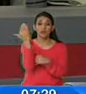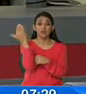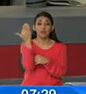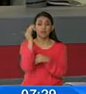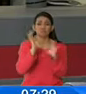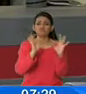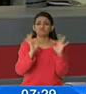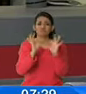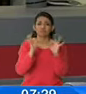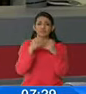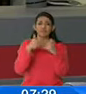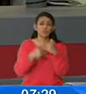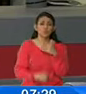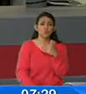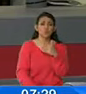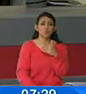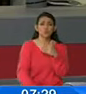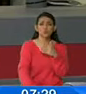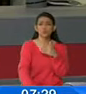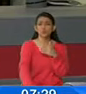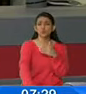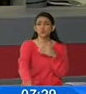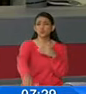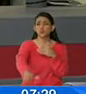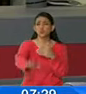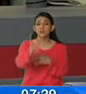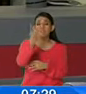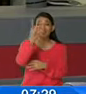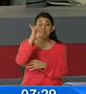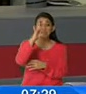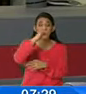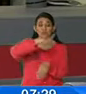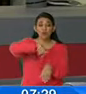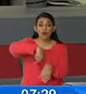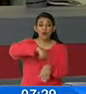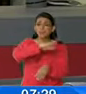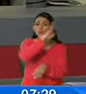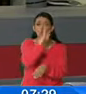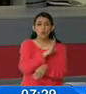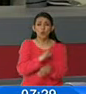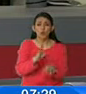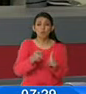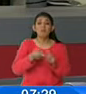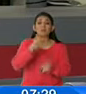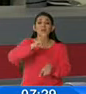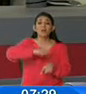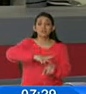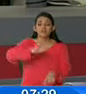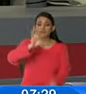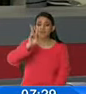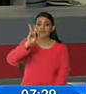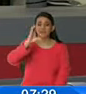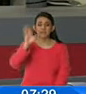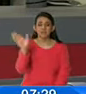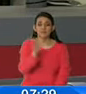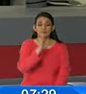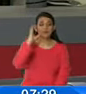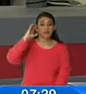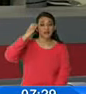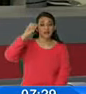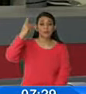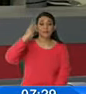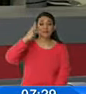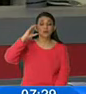ningún medio había transmitido una multimedia extraordinaria 18 horas ininterrumpidas. Televicentro, junto a Platinum y